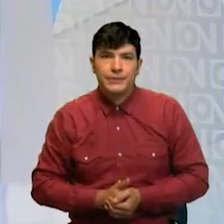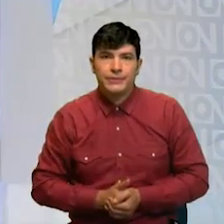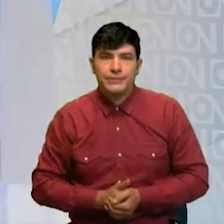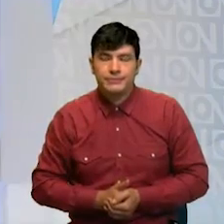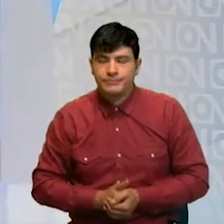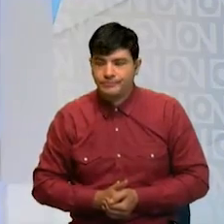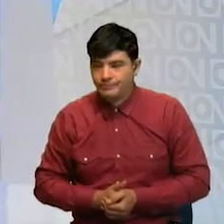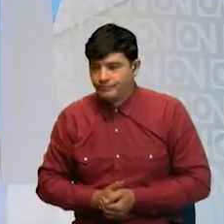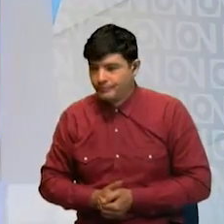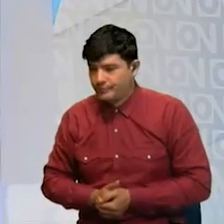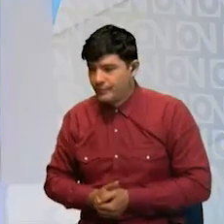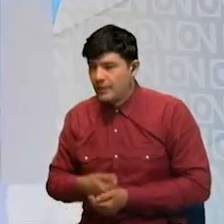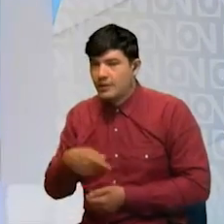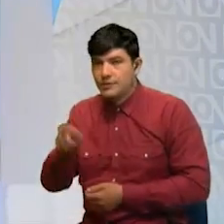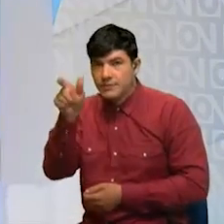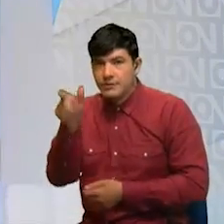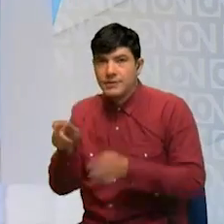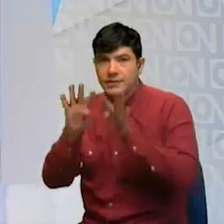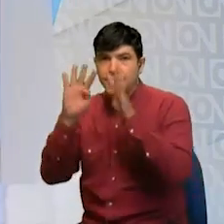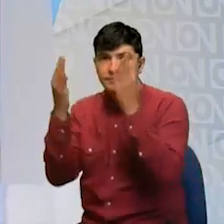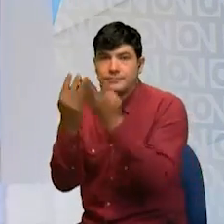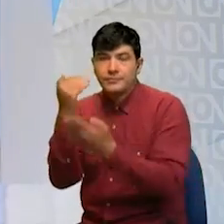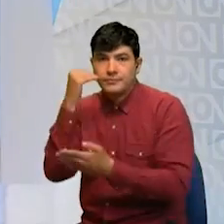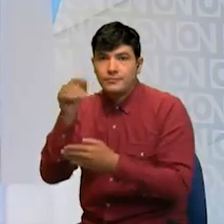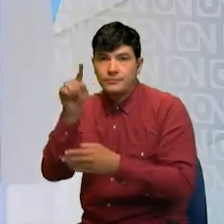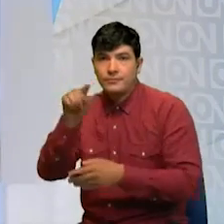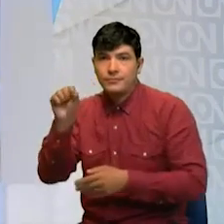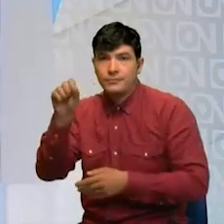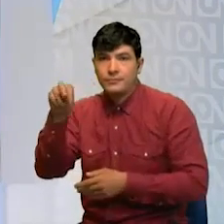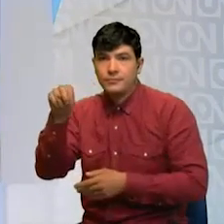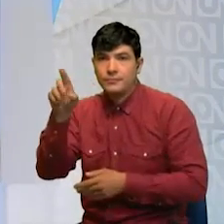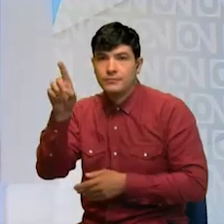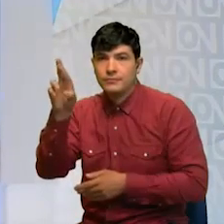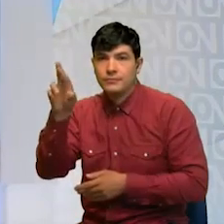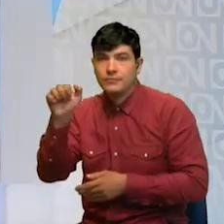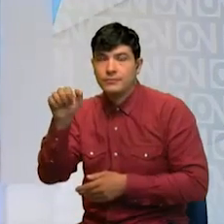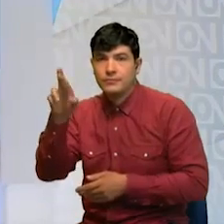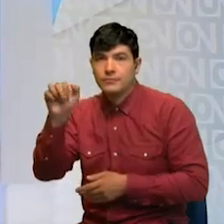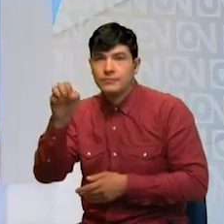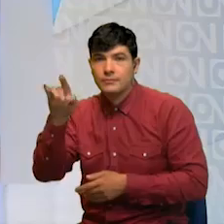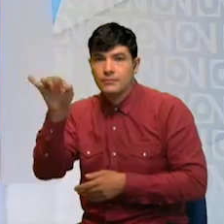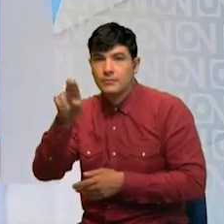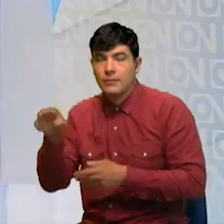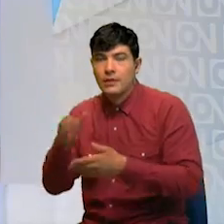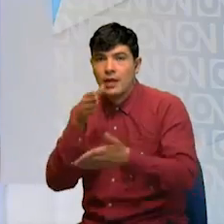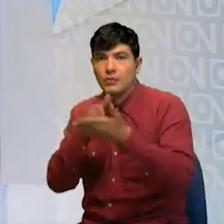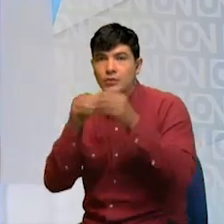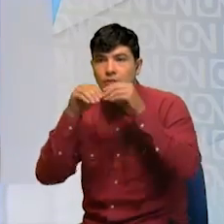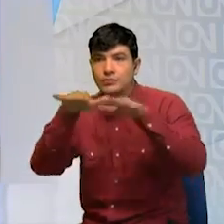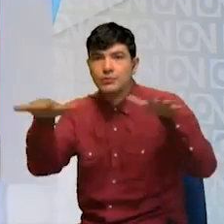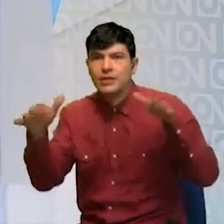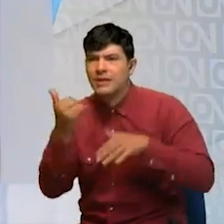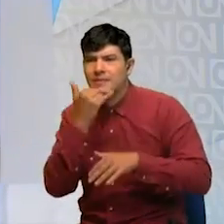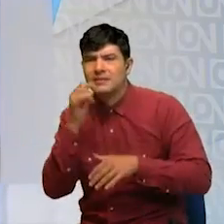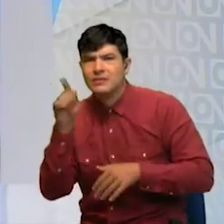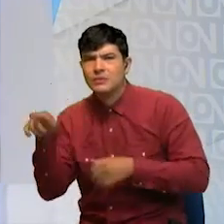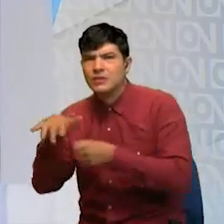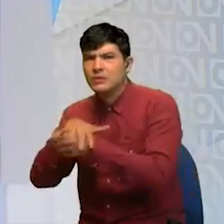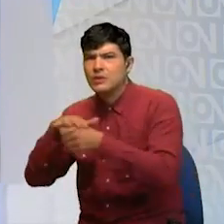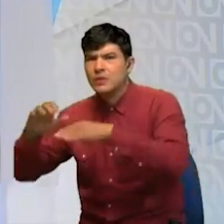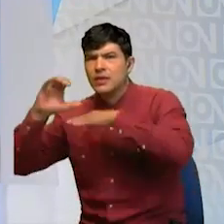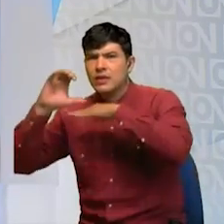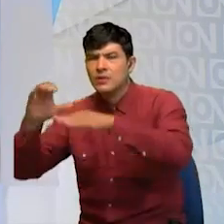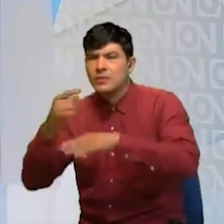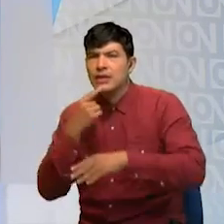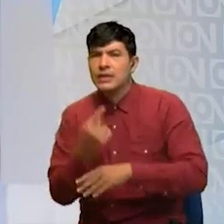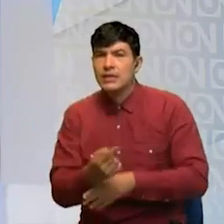Y de otra parte, la senadora santandereana Sandra Ramírez alertó frente a la situación crítica que se viene presentando en el Catatumbo. La parlamentaria señaló